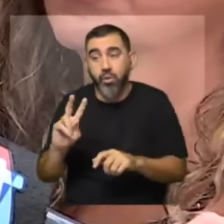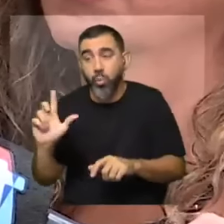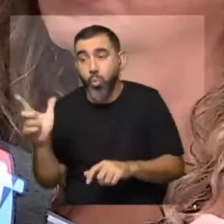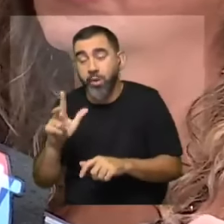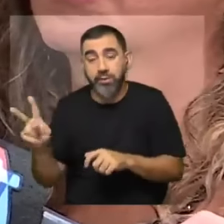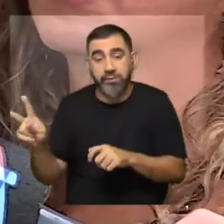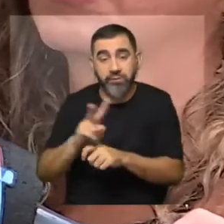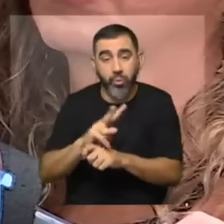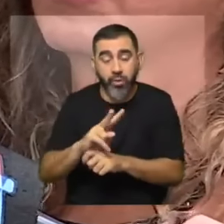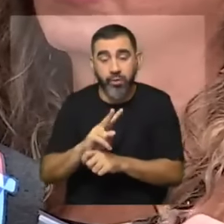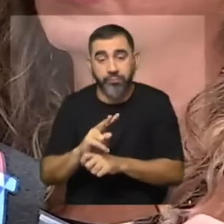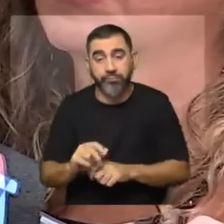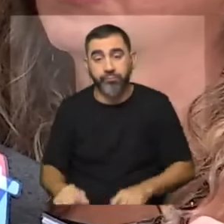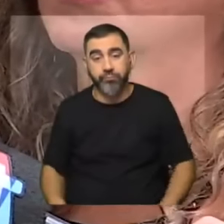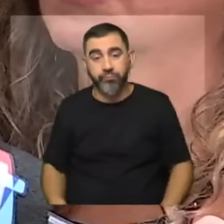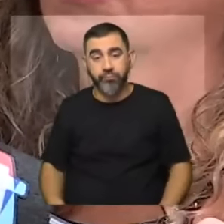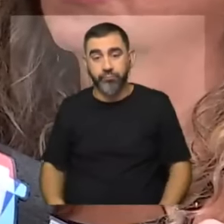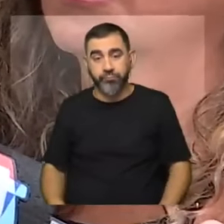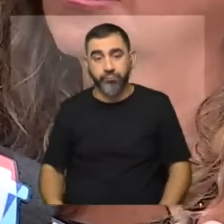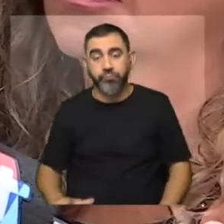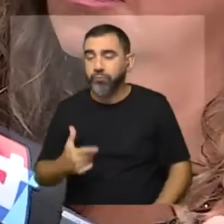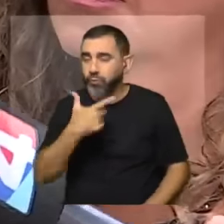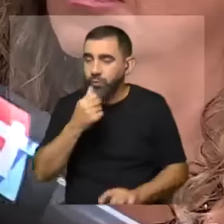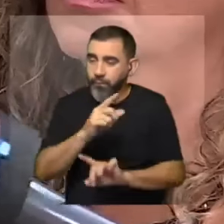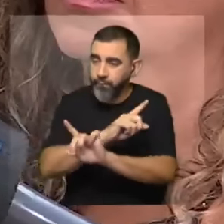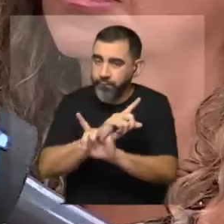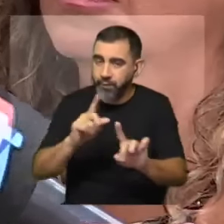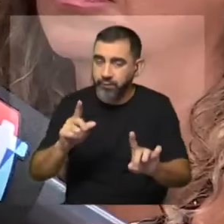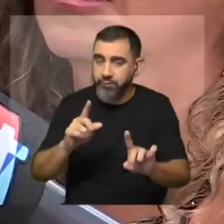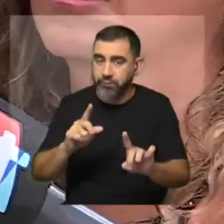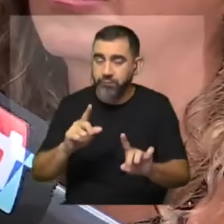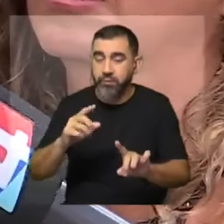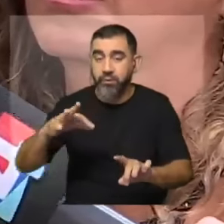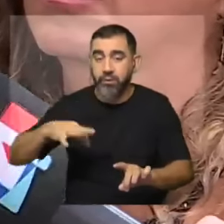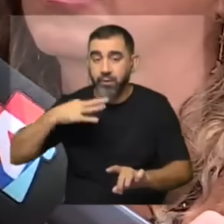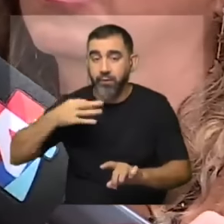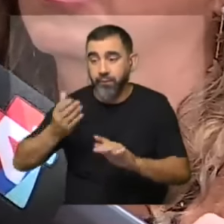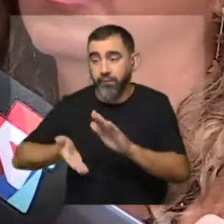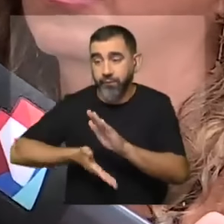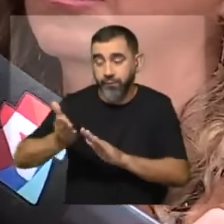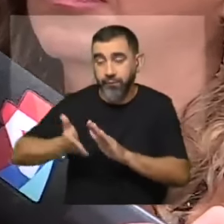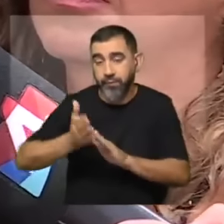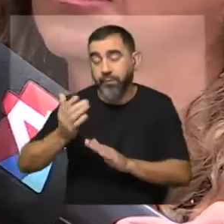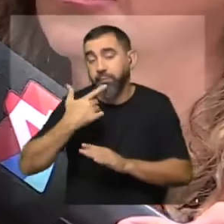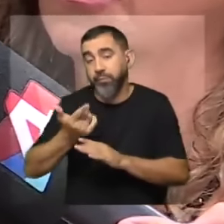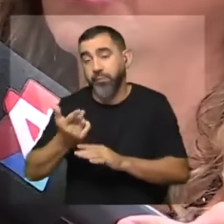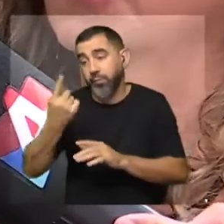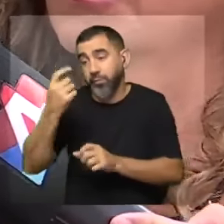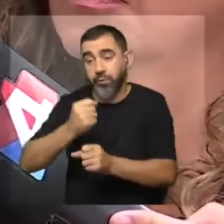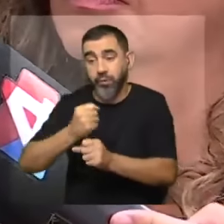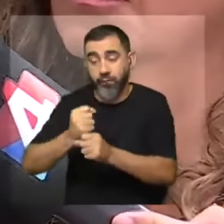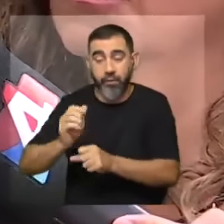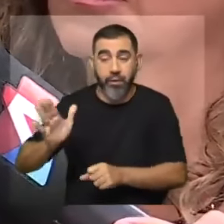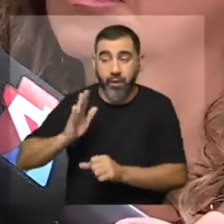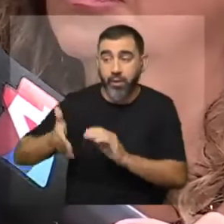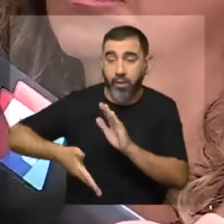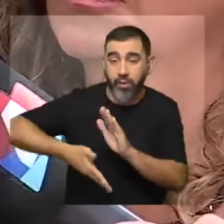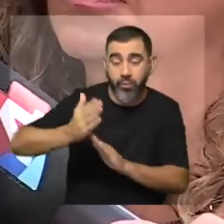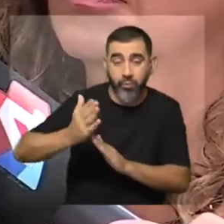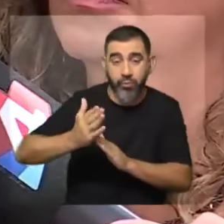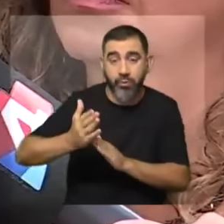insegura no está tan simple y no está tan fácil la vida Cuando uno sale una trabajadora tiene que ir